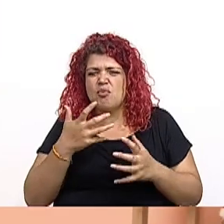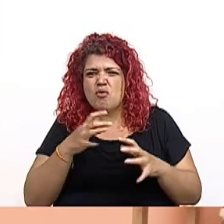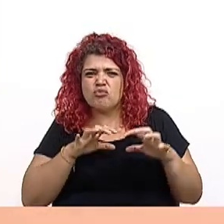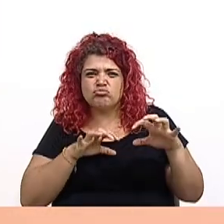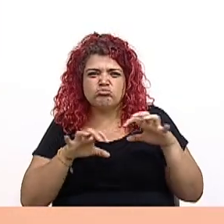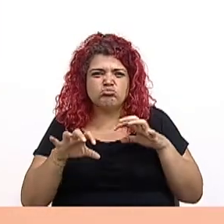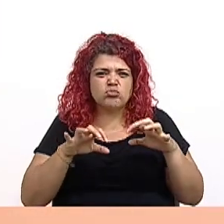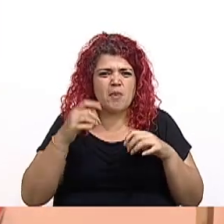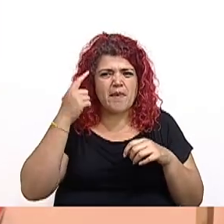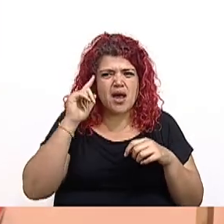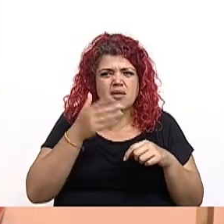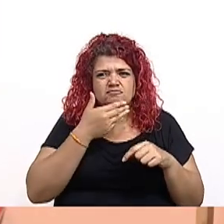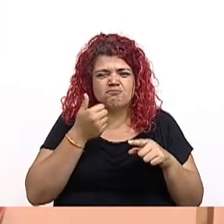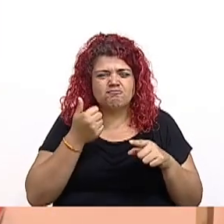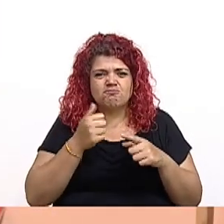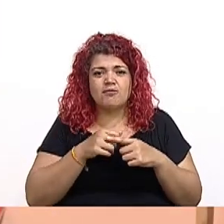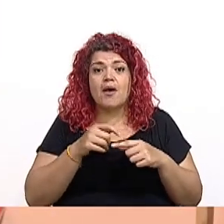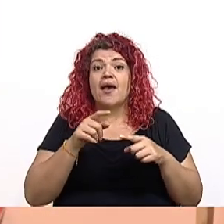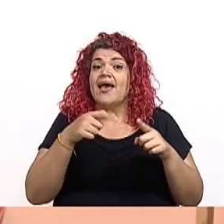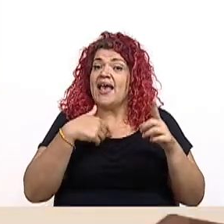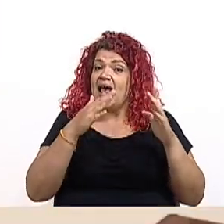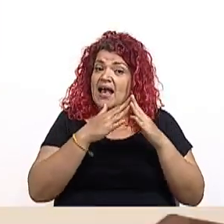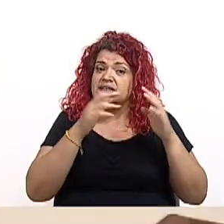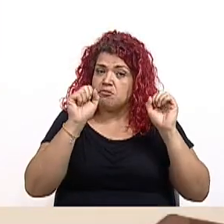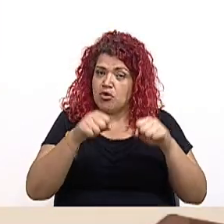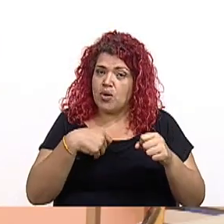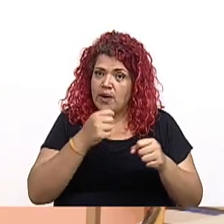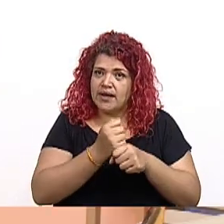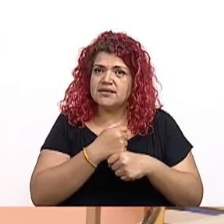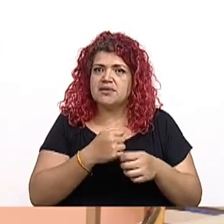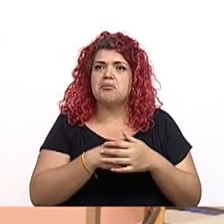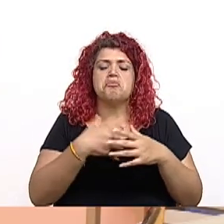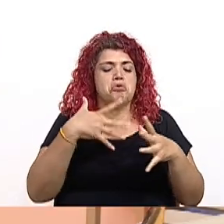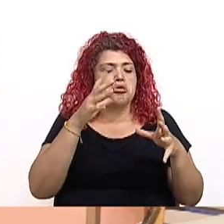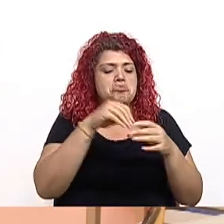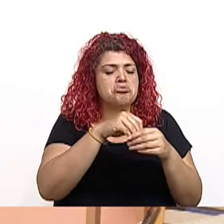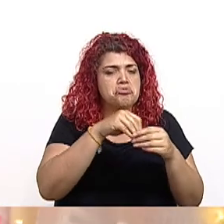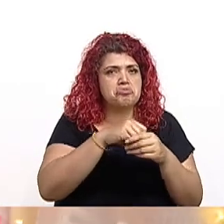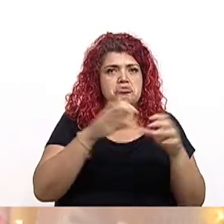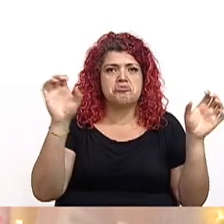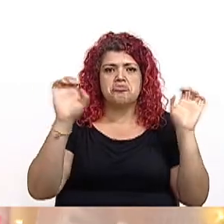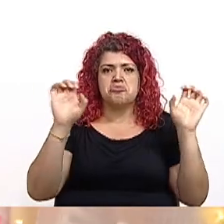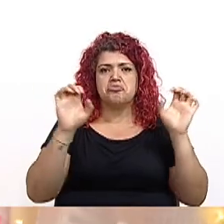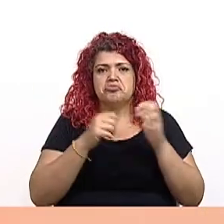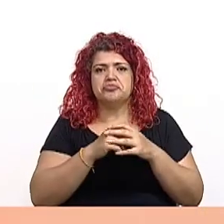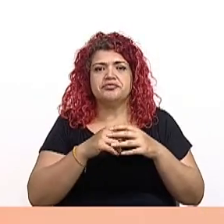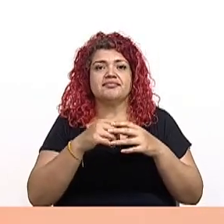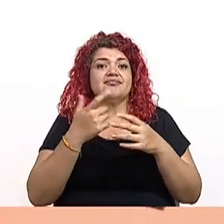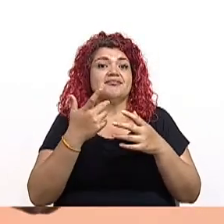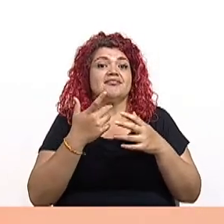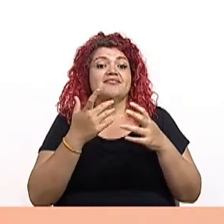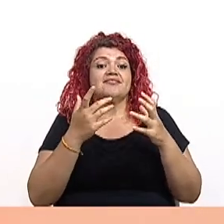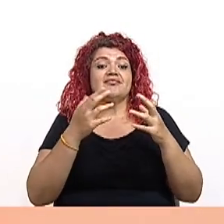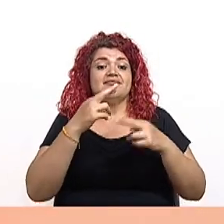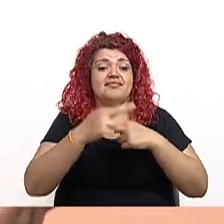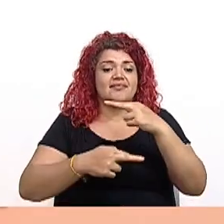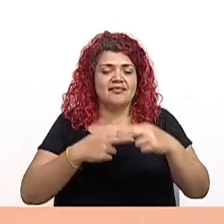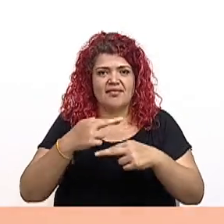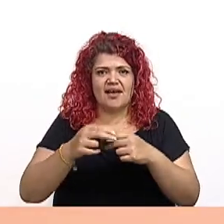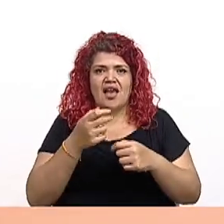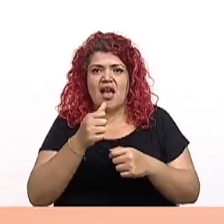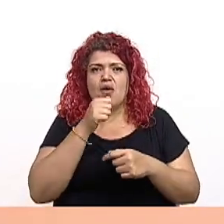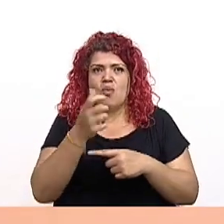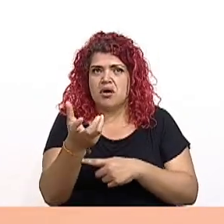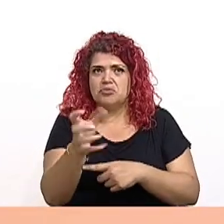esto mejore. En casa lo podemos hacer. Podemos ahorrar energía, reciclar, cerrar la llave del